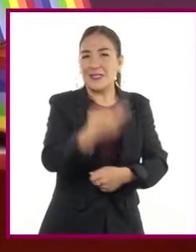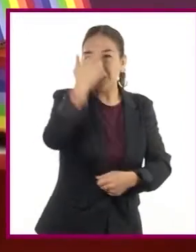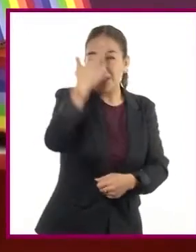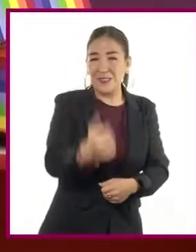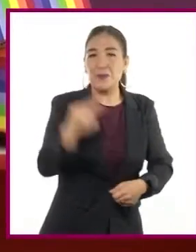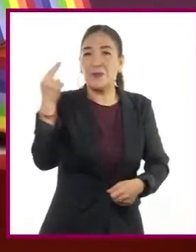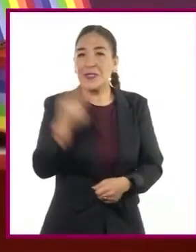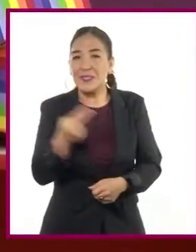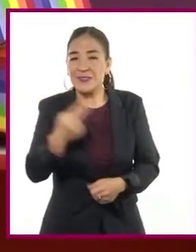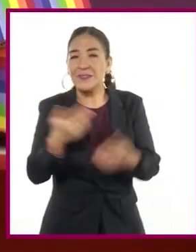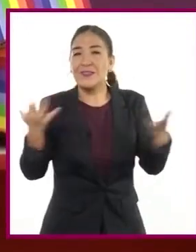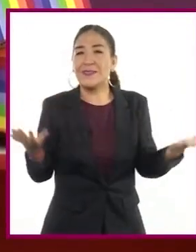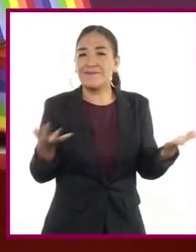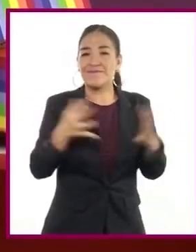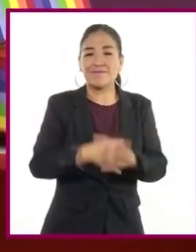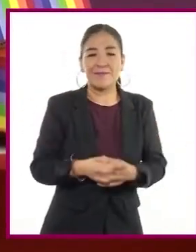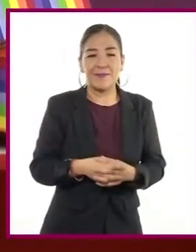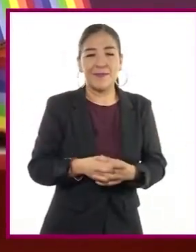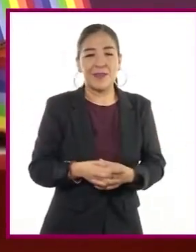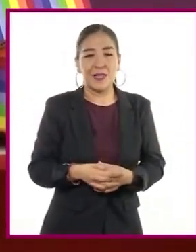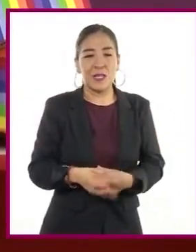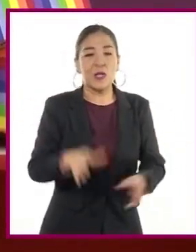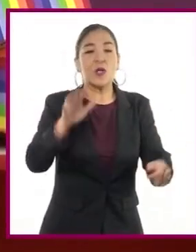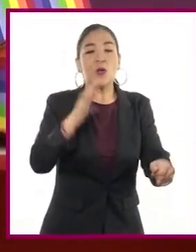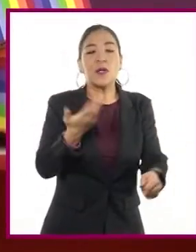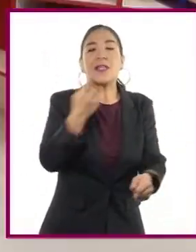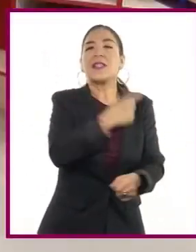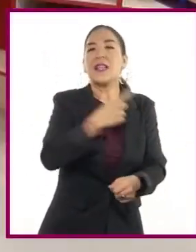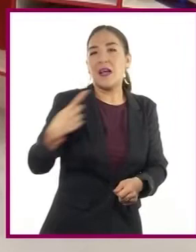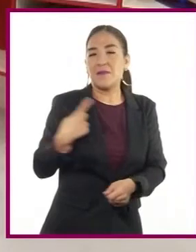esta necesidad y qué debemos resolver.